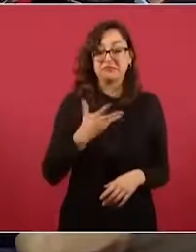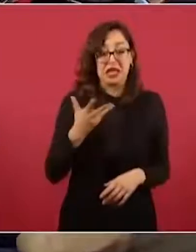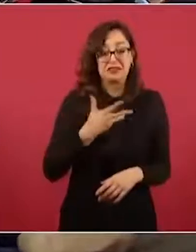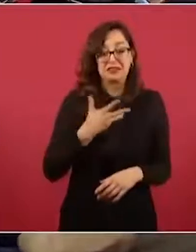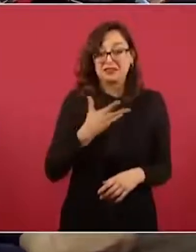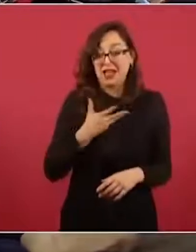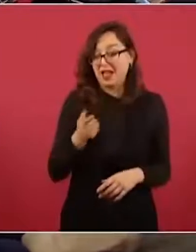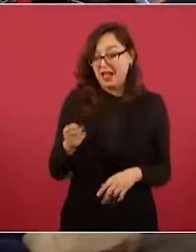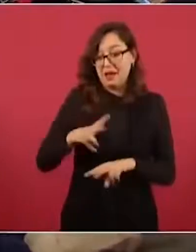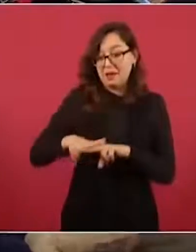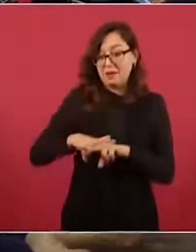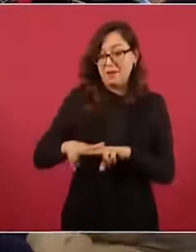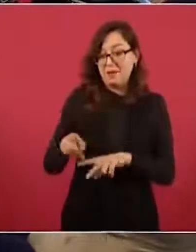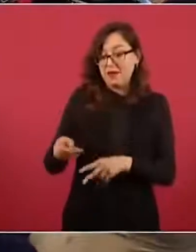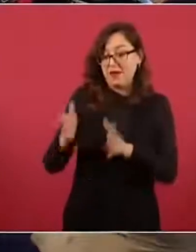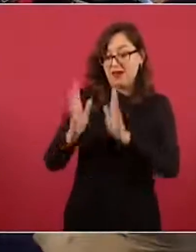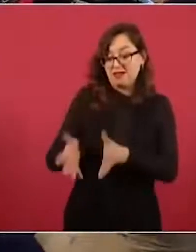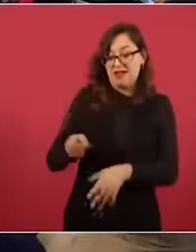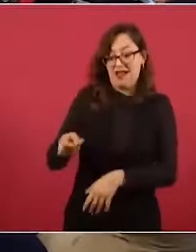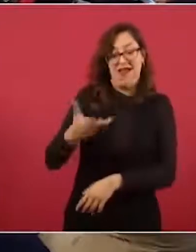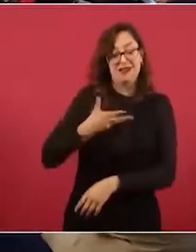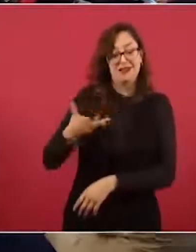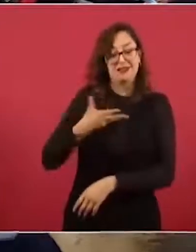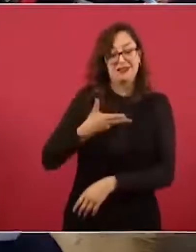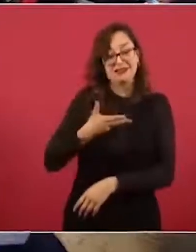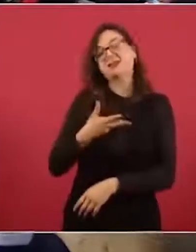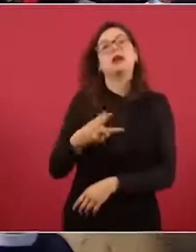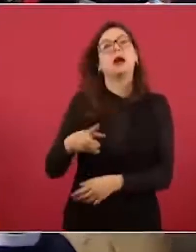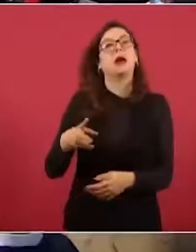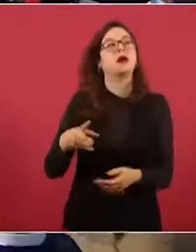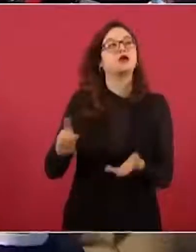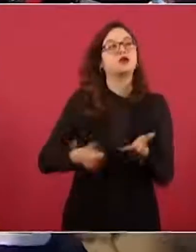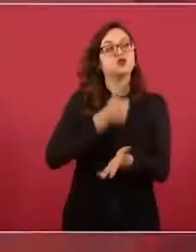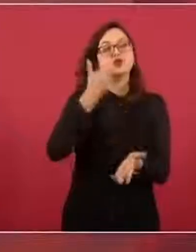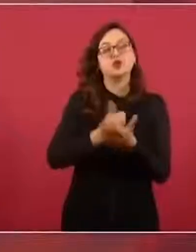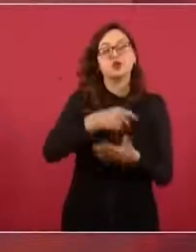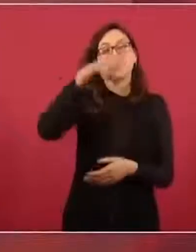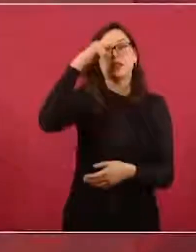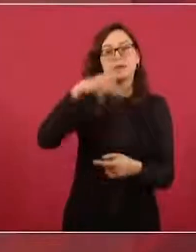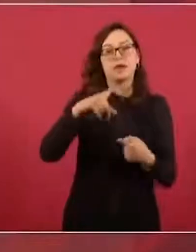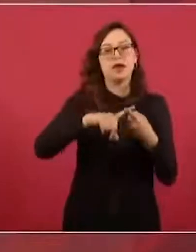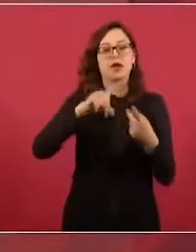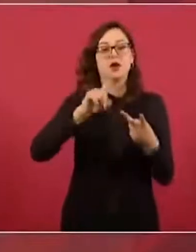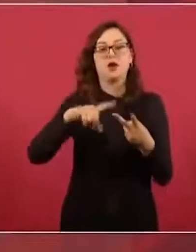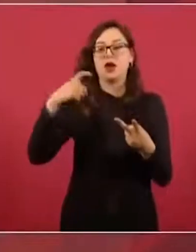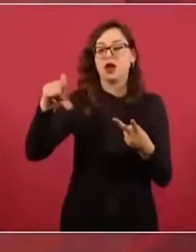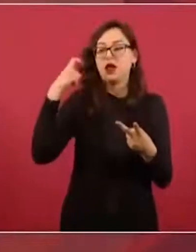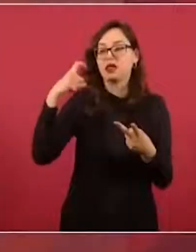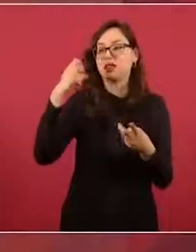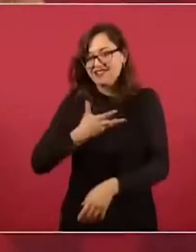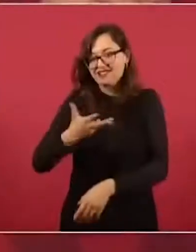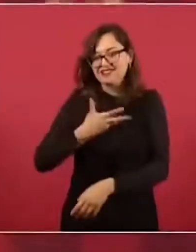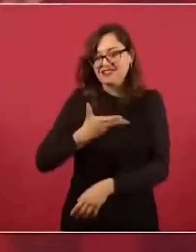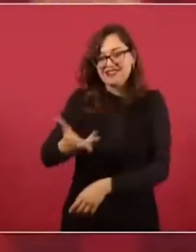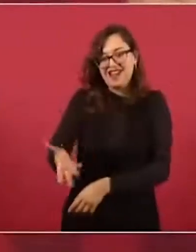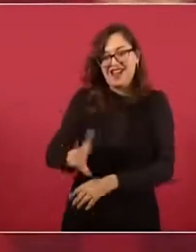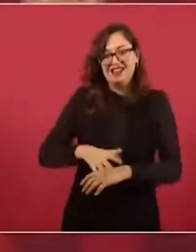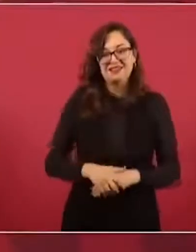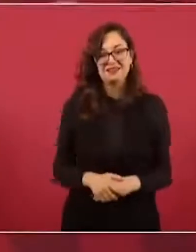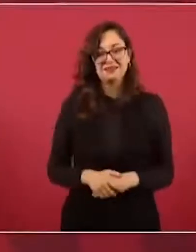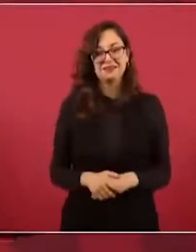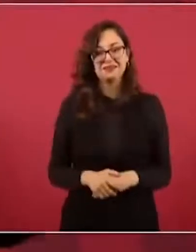parte de México, Querétaro, San Luis, incluso Querétaro, Guanajuato. Yo